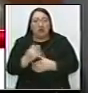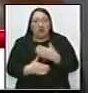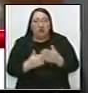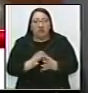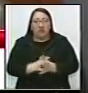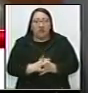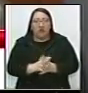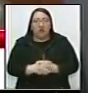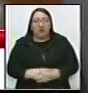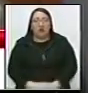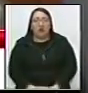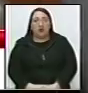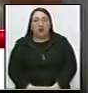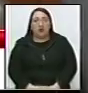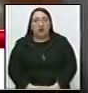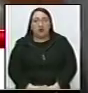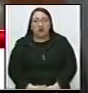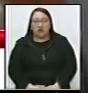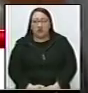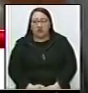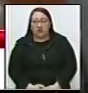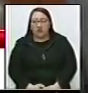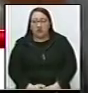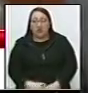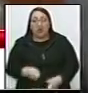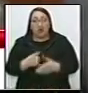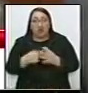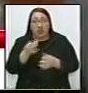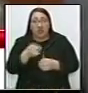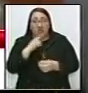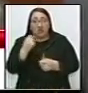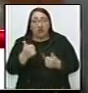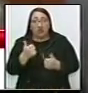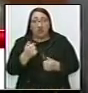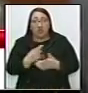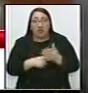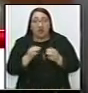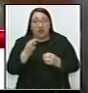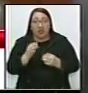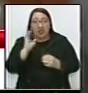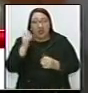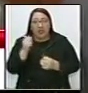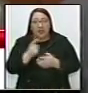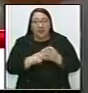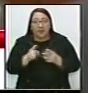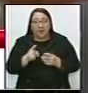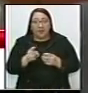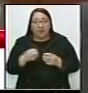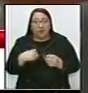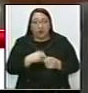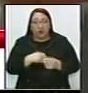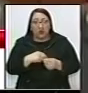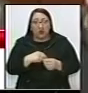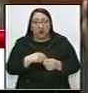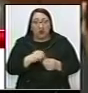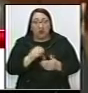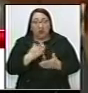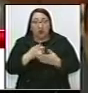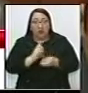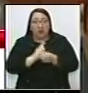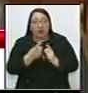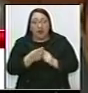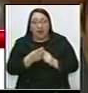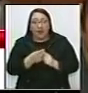de reformas que ojalá sean realmente efectivas. Porque de ahí a creer que porque estamos acometiendo estas